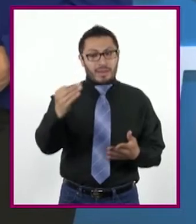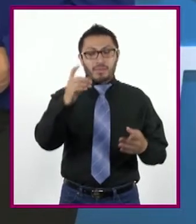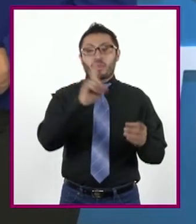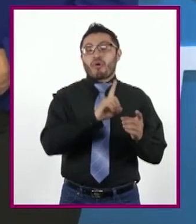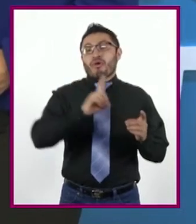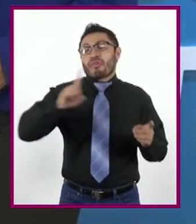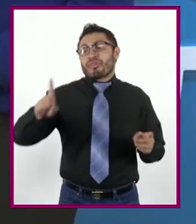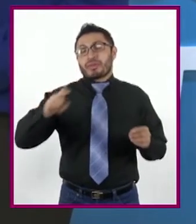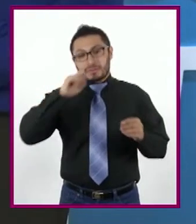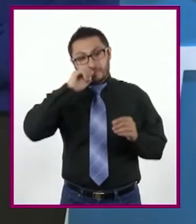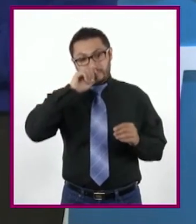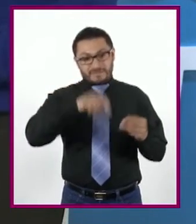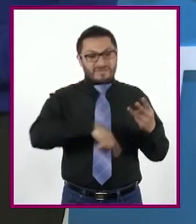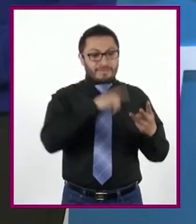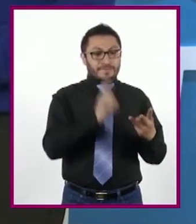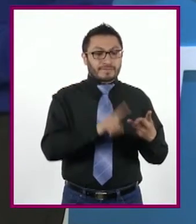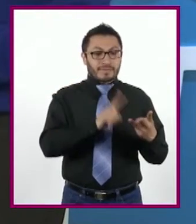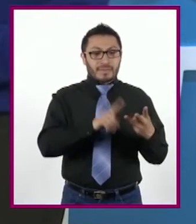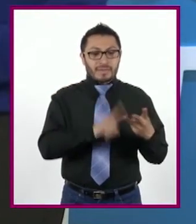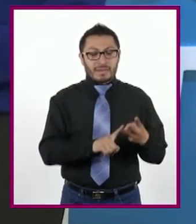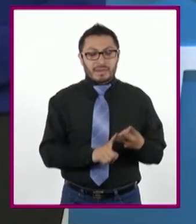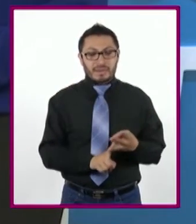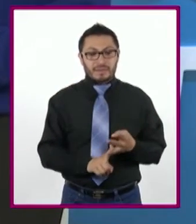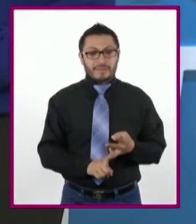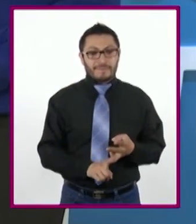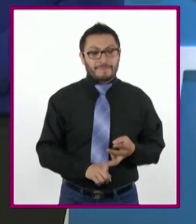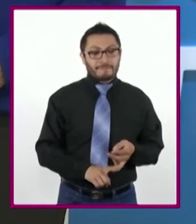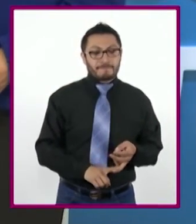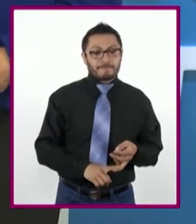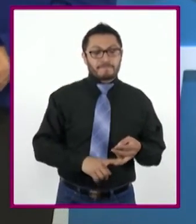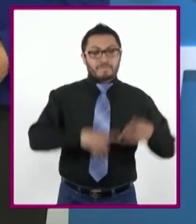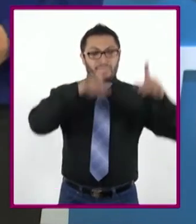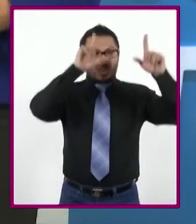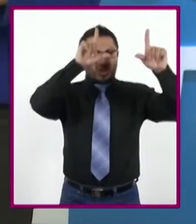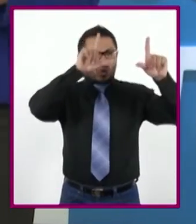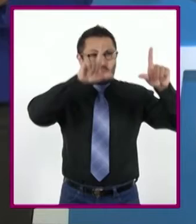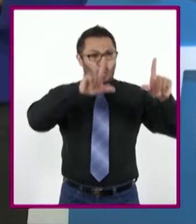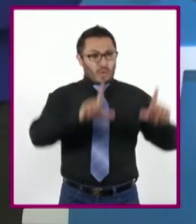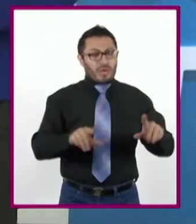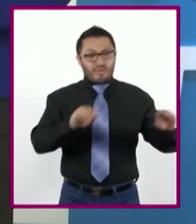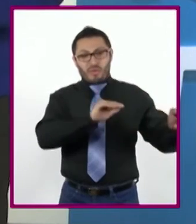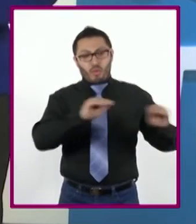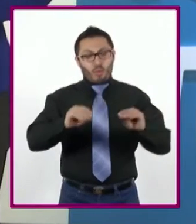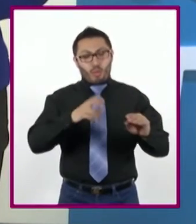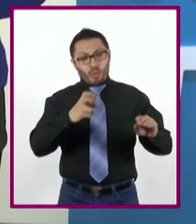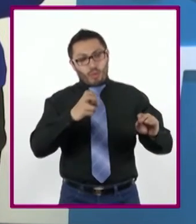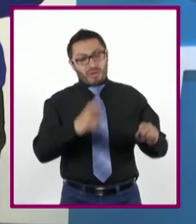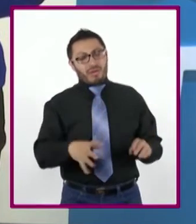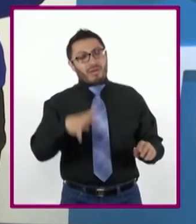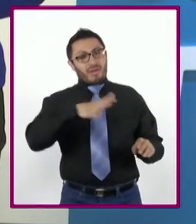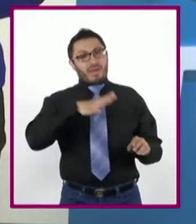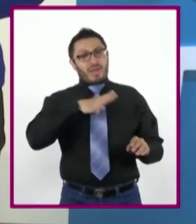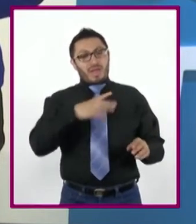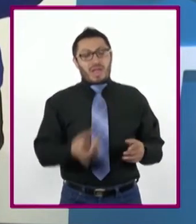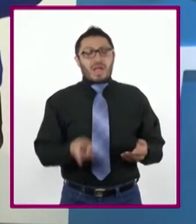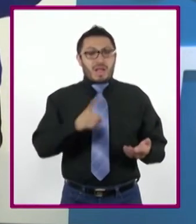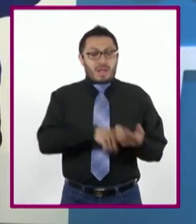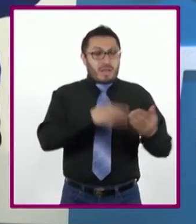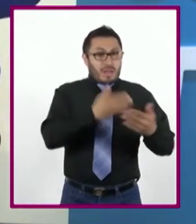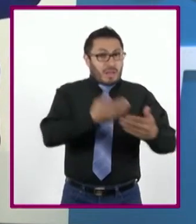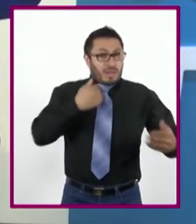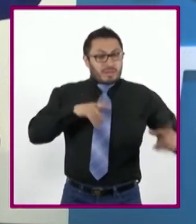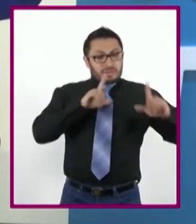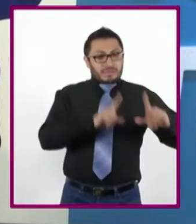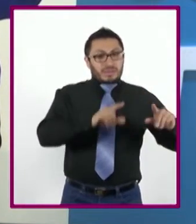tiempo. Y 3. La gráfica que representa este movimiento y que se obtiene de la tabla anterior es